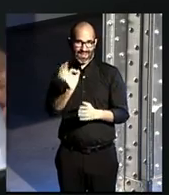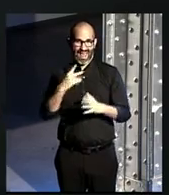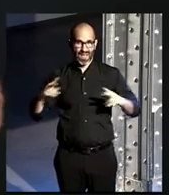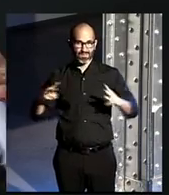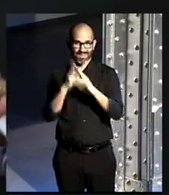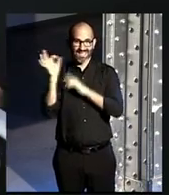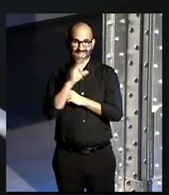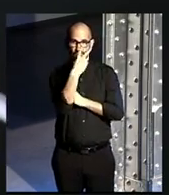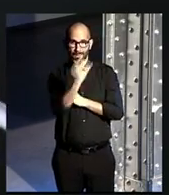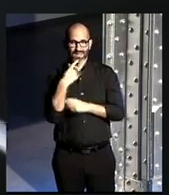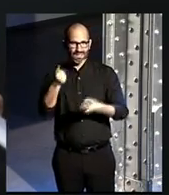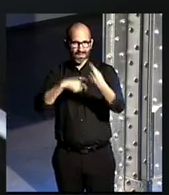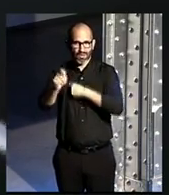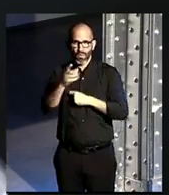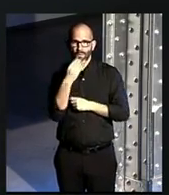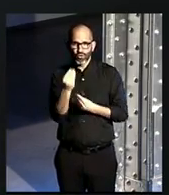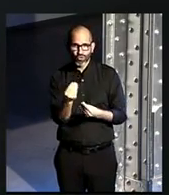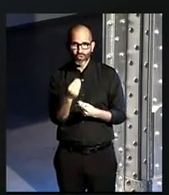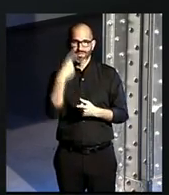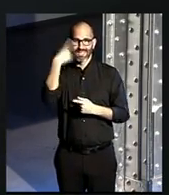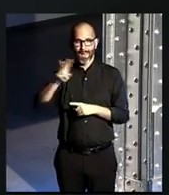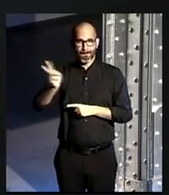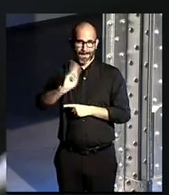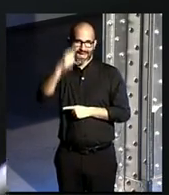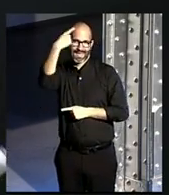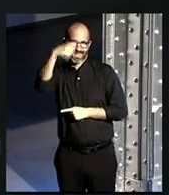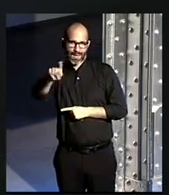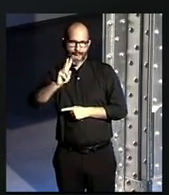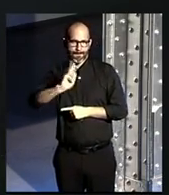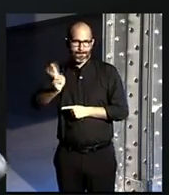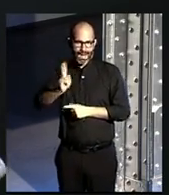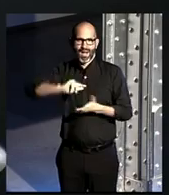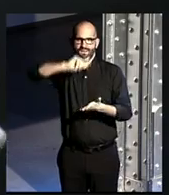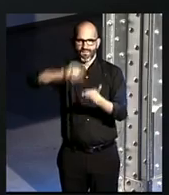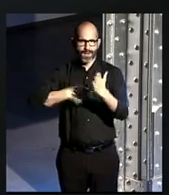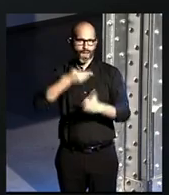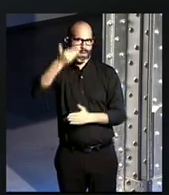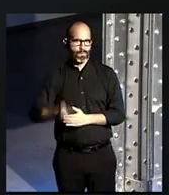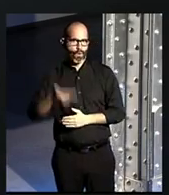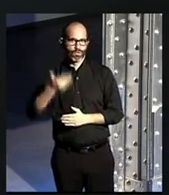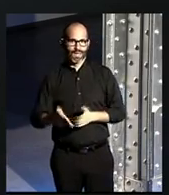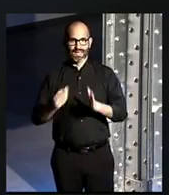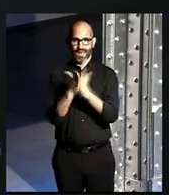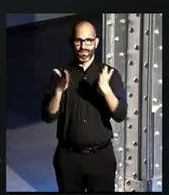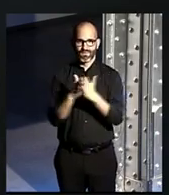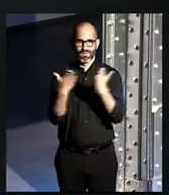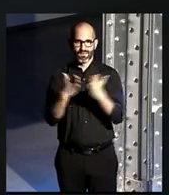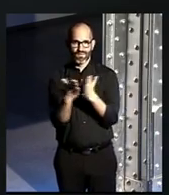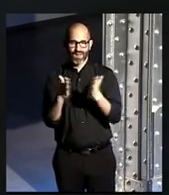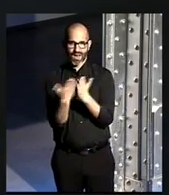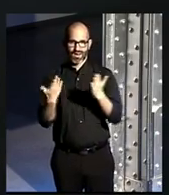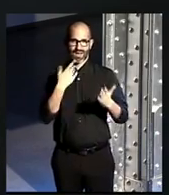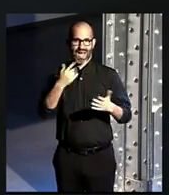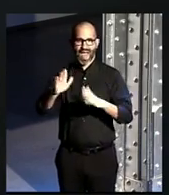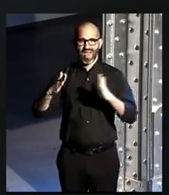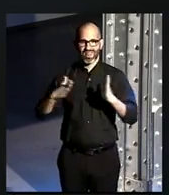el año 2000. París, Verne, que es una firma importante, una novedad, la manera donde se había